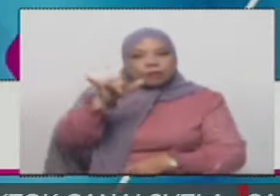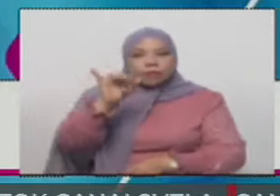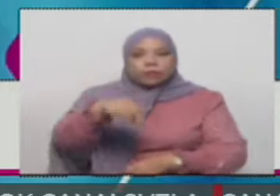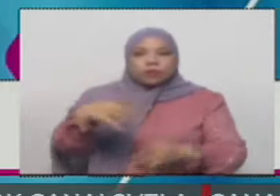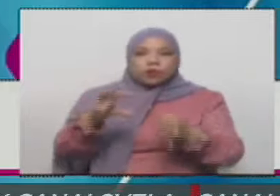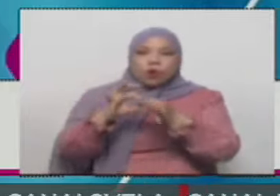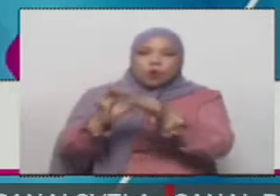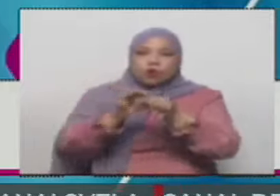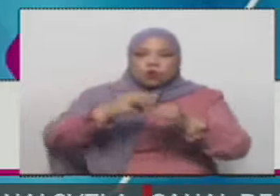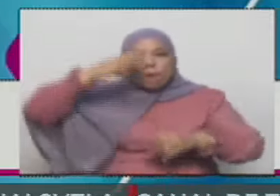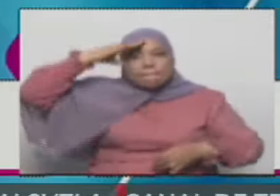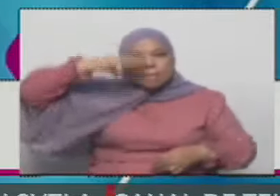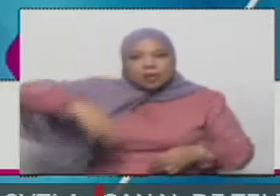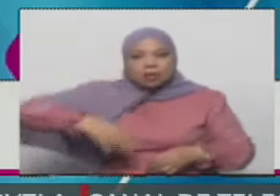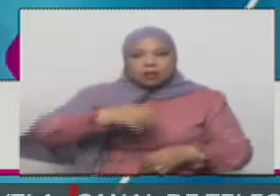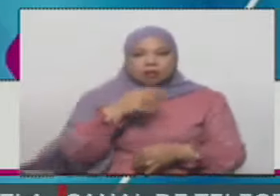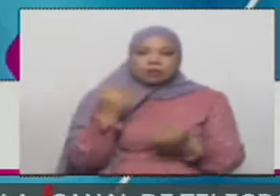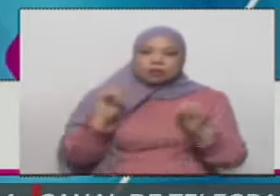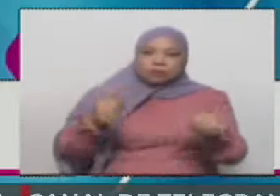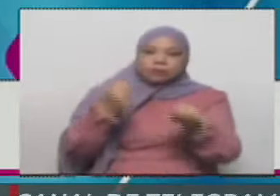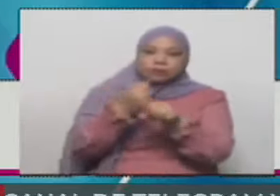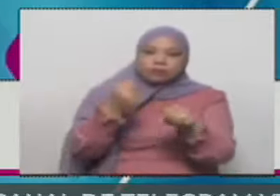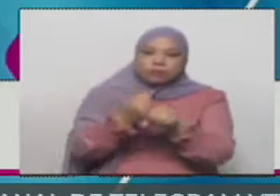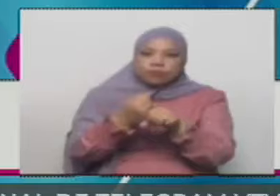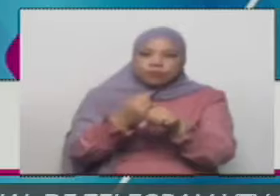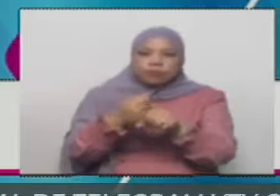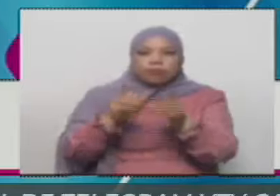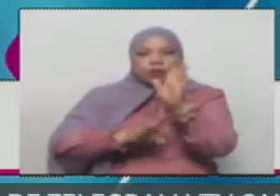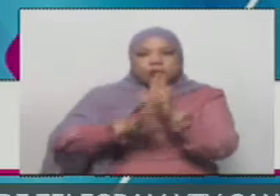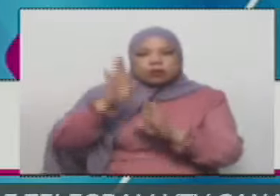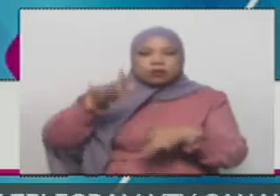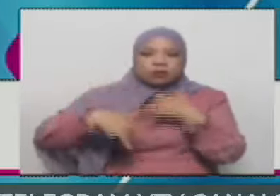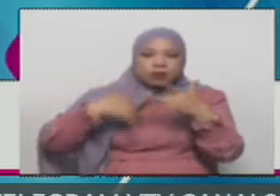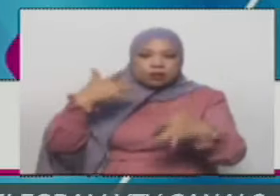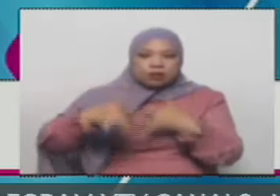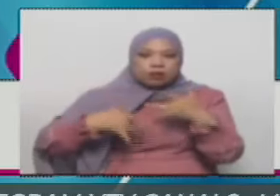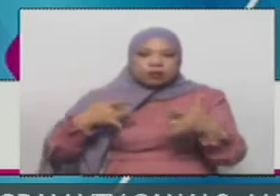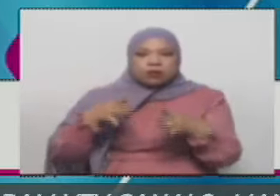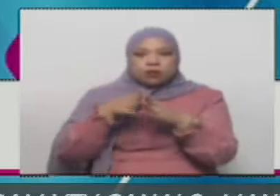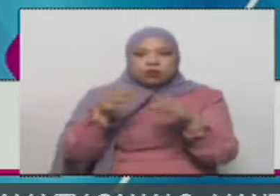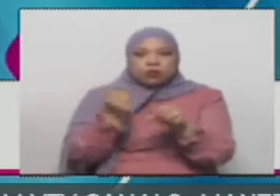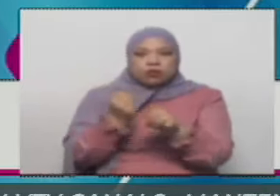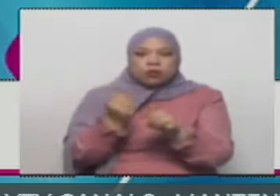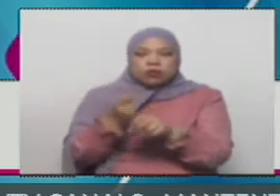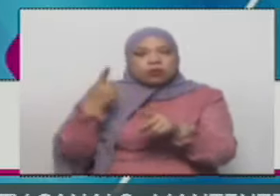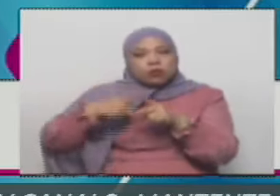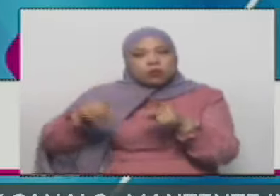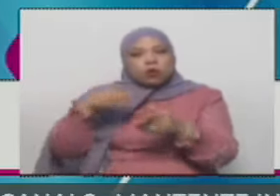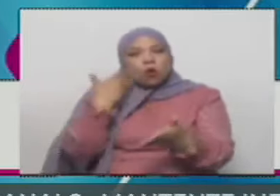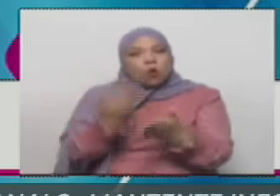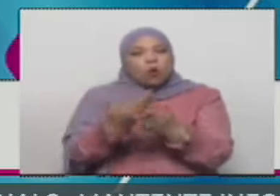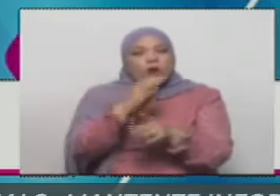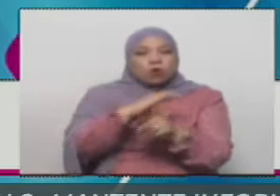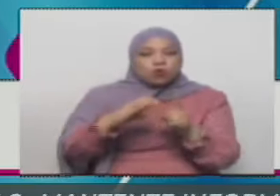unión cívico-militar, comenzarán a desarrollarse unas dinámicas culturales